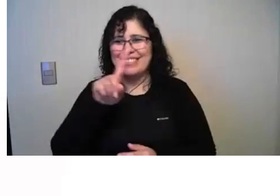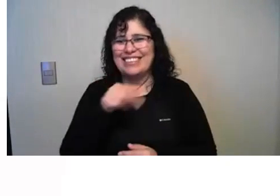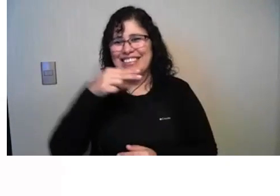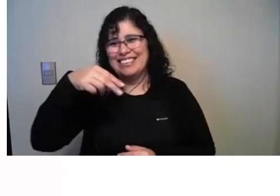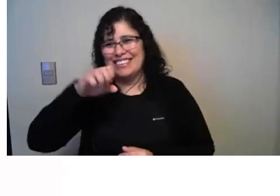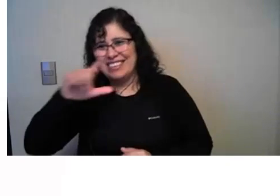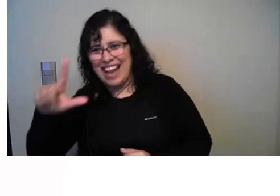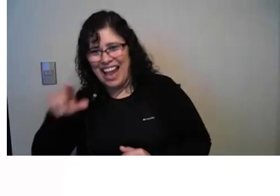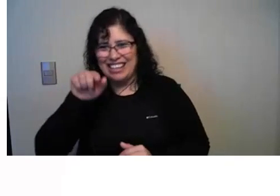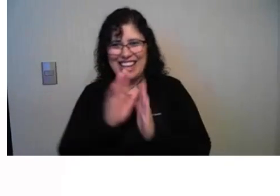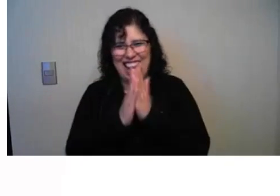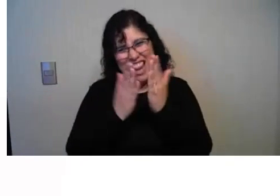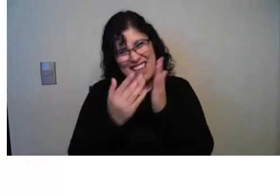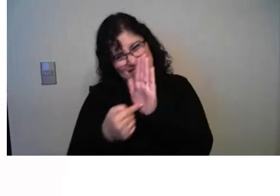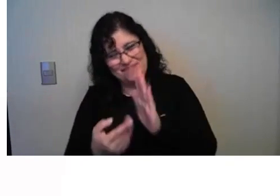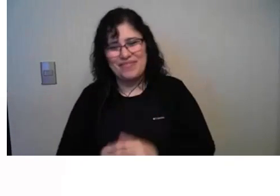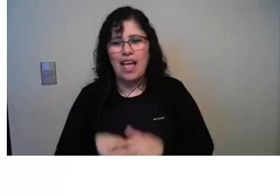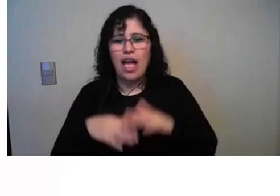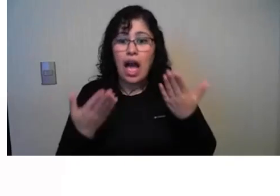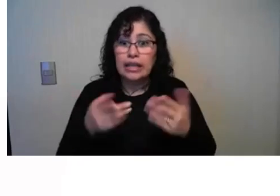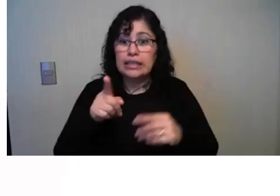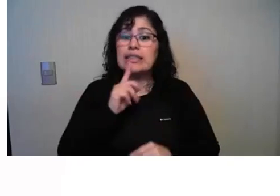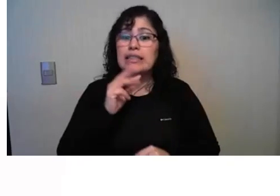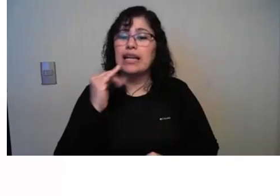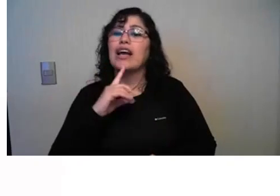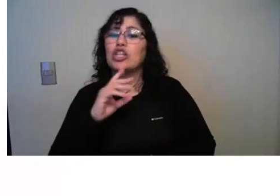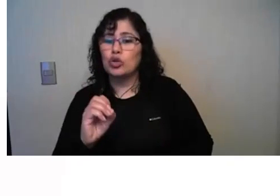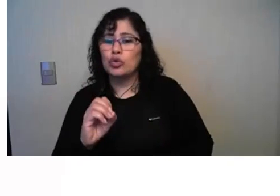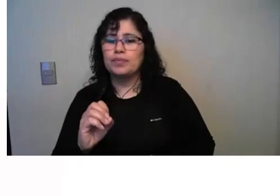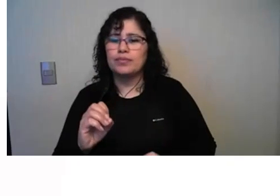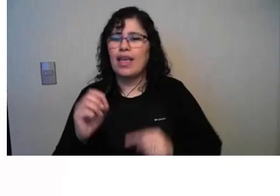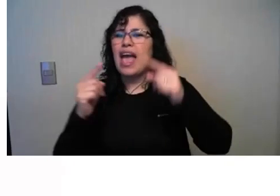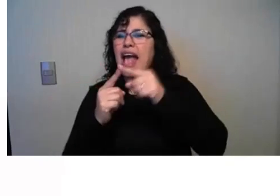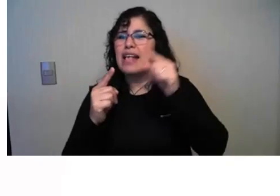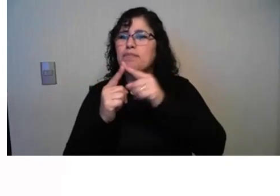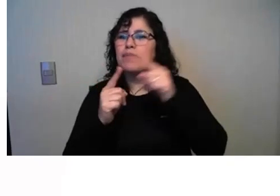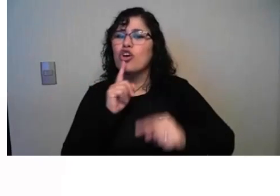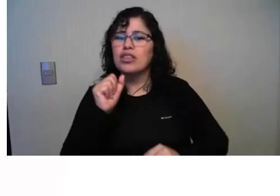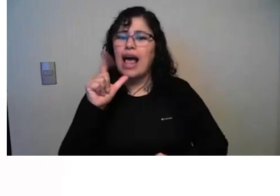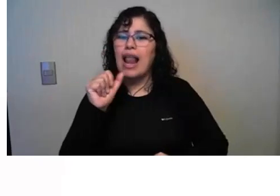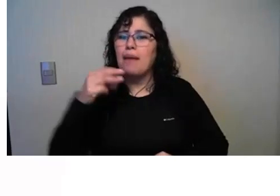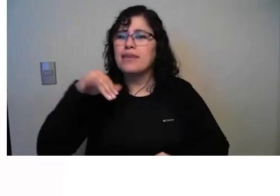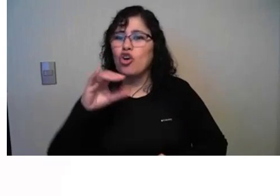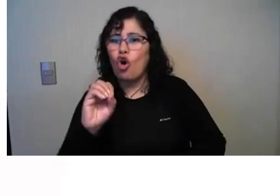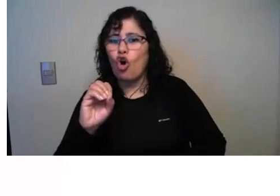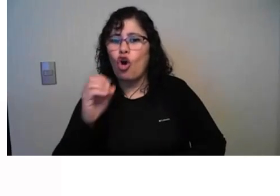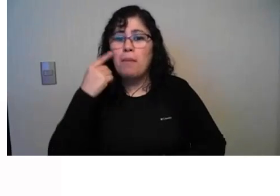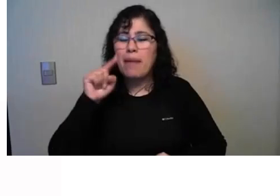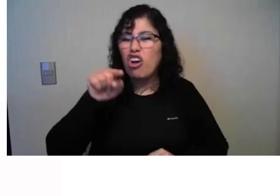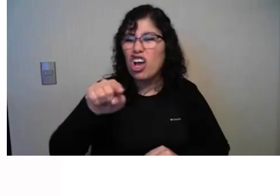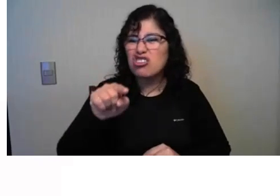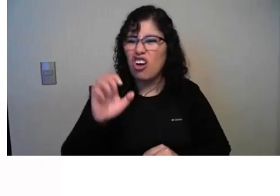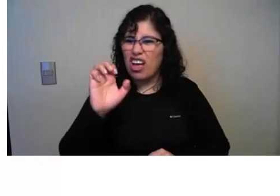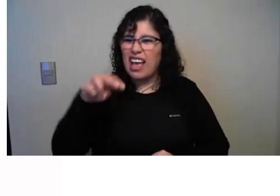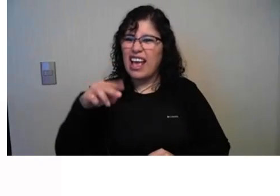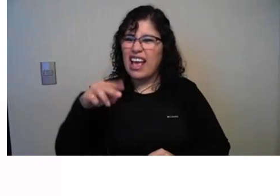anterolateral. Le llaman tracto espinotalámico, sin apellidos, ¿ya? Pero el sistema anterolateral tiene el